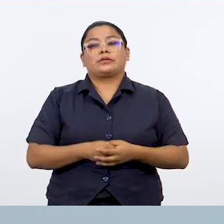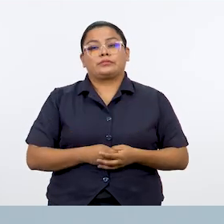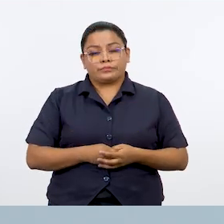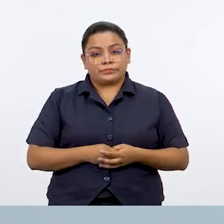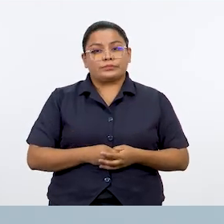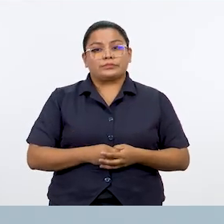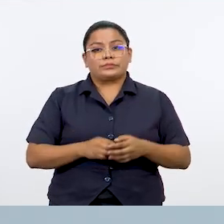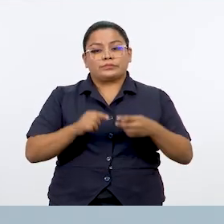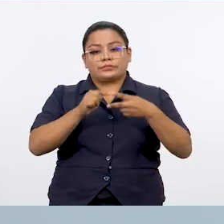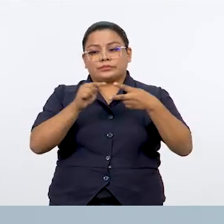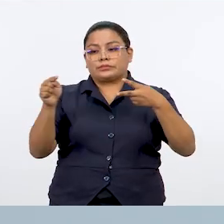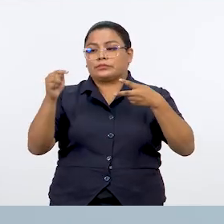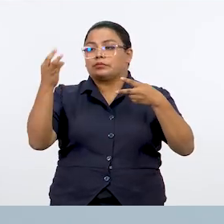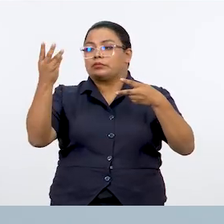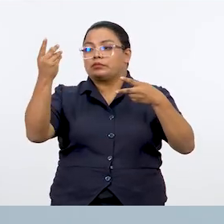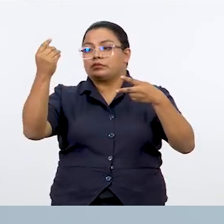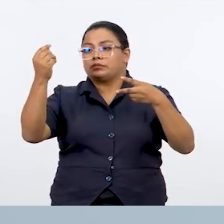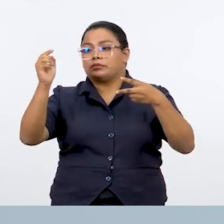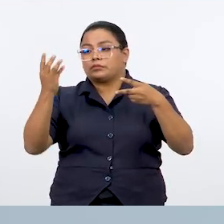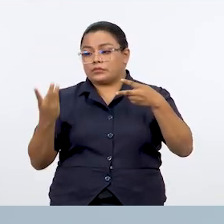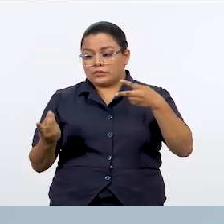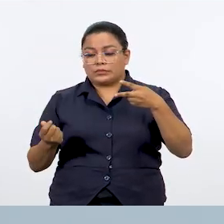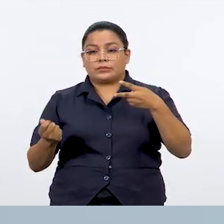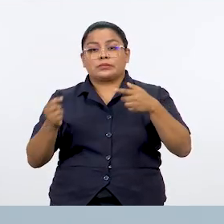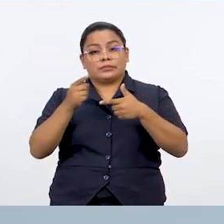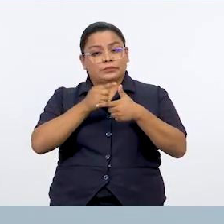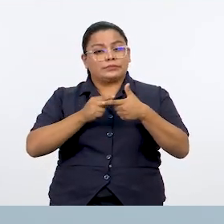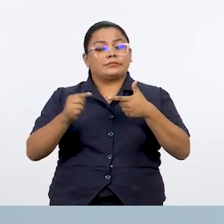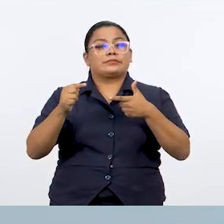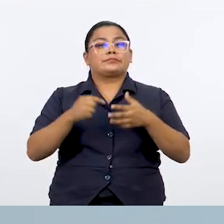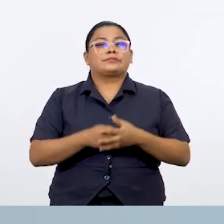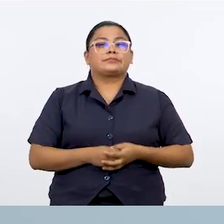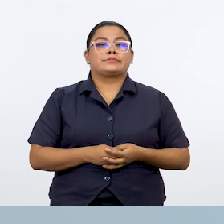la línea de arriba entre el dato de la línea de abajo.